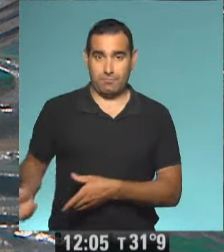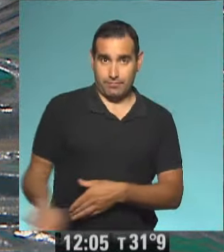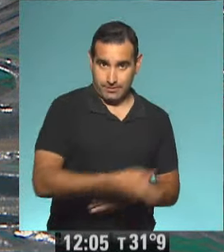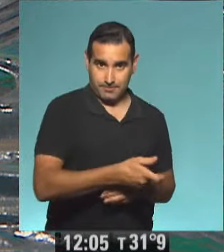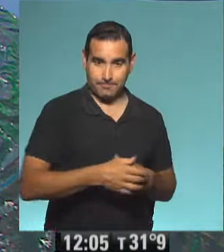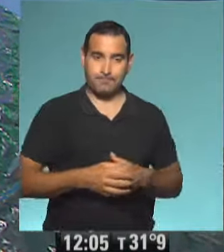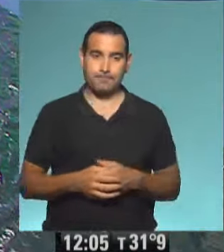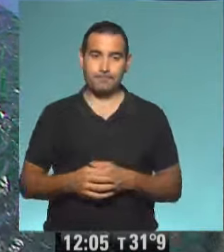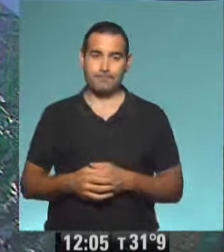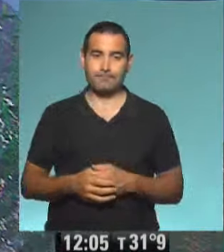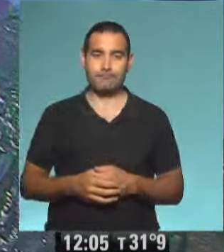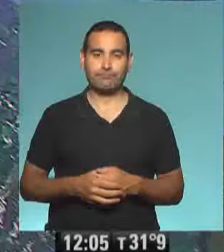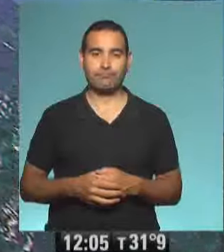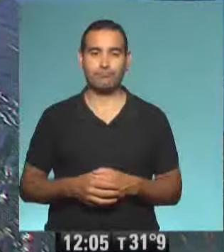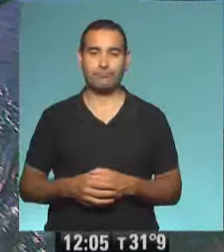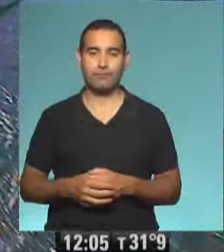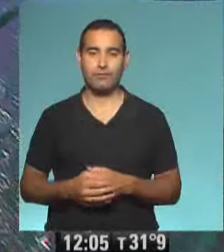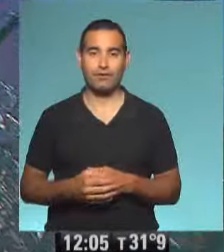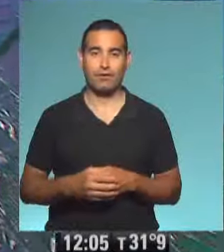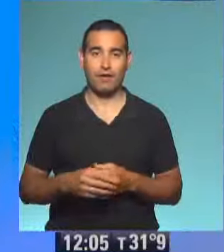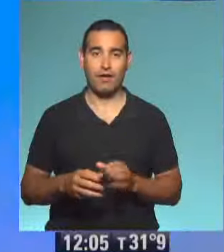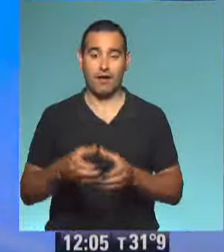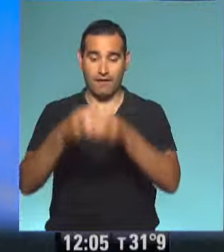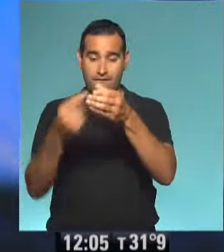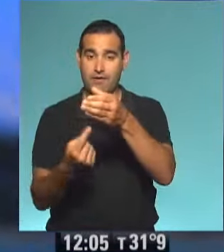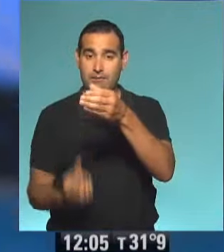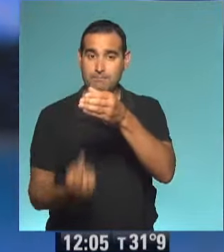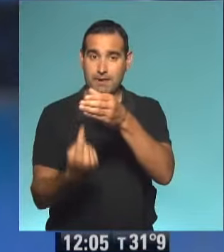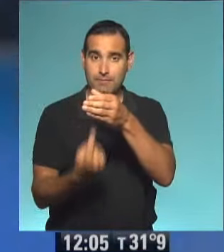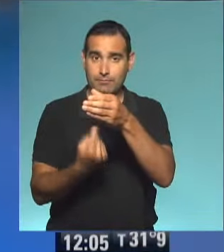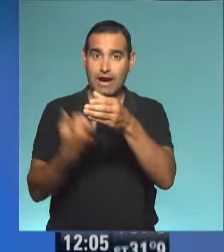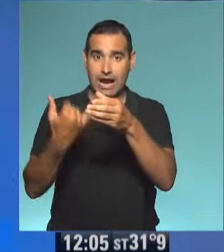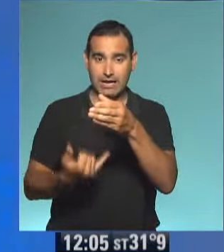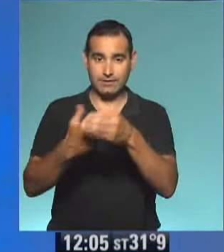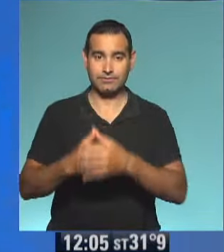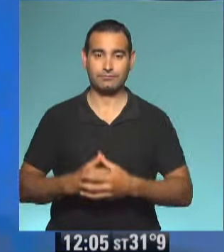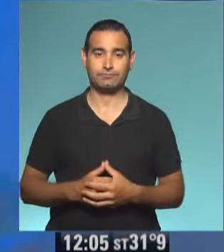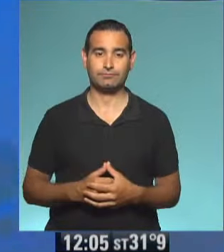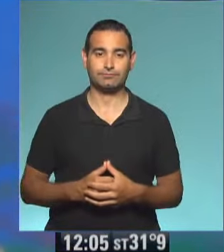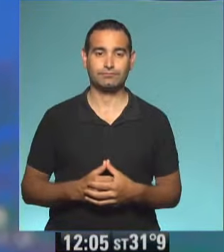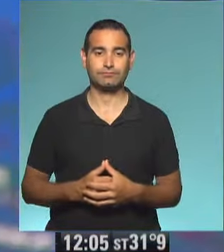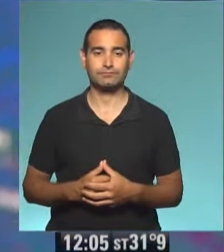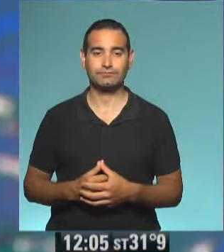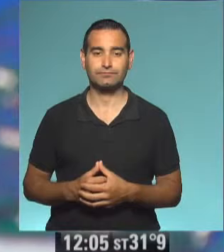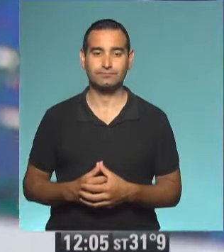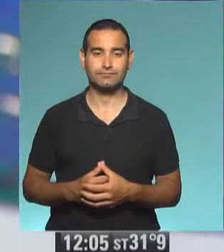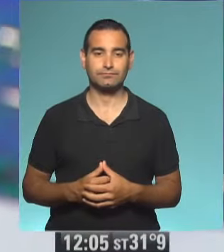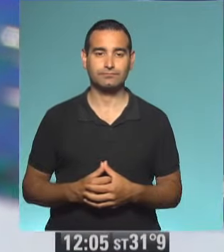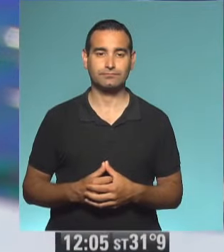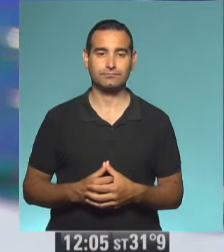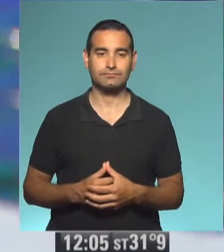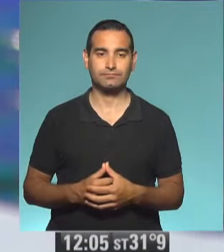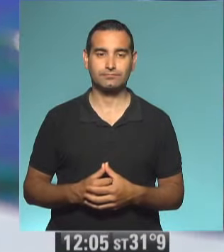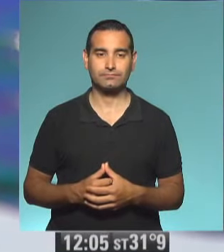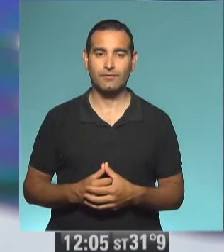A ver, abajo tiene cinta, tiene unos agujeritos y cinta. En casa pueden hacerlo con... Sí. Pongamos una grande acá.